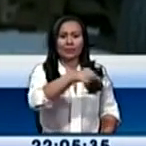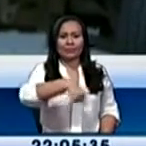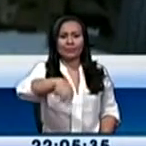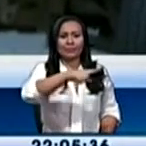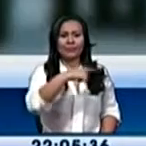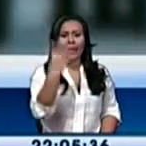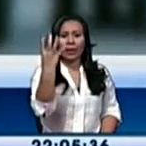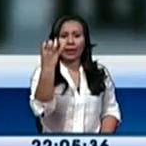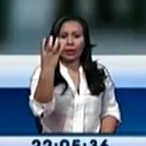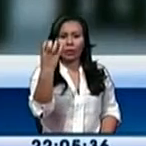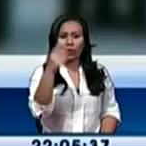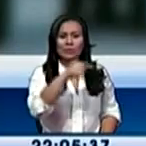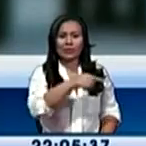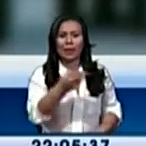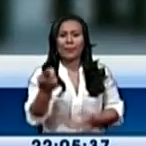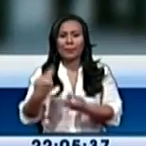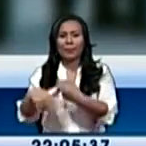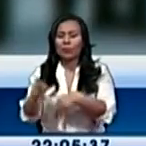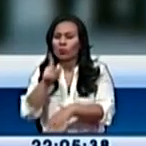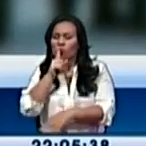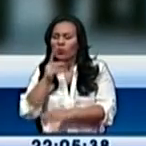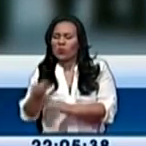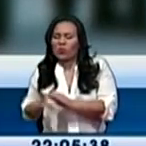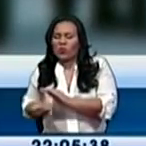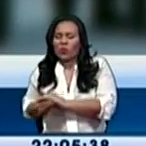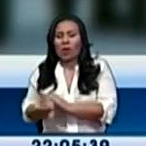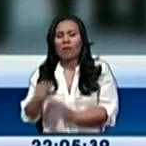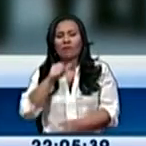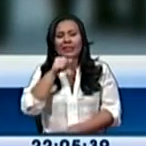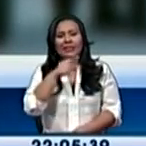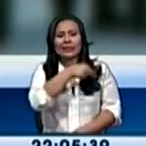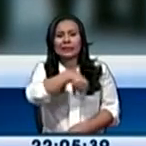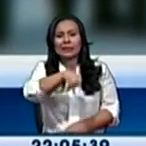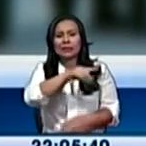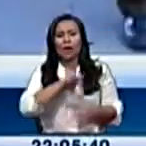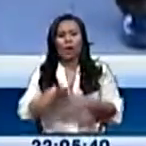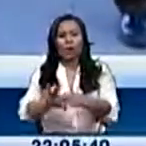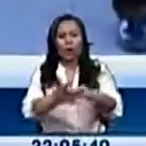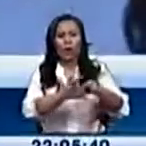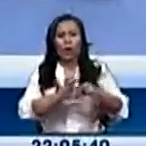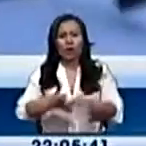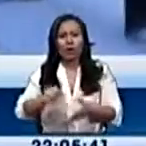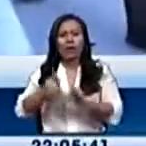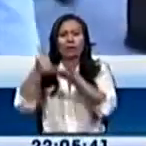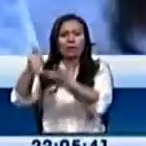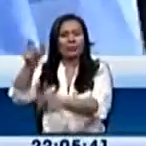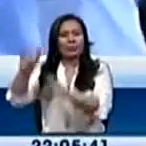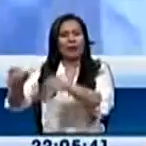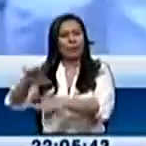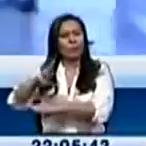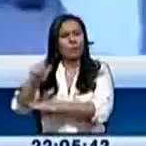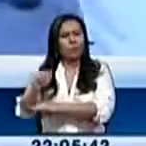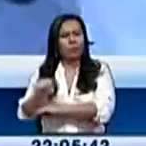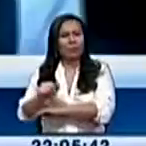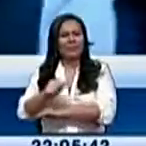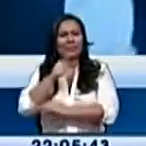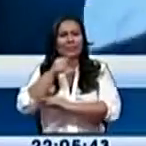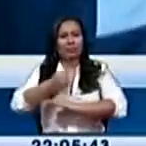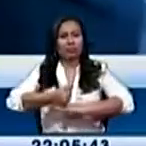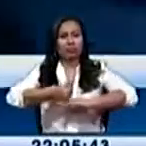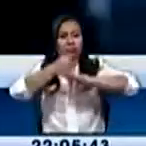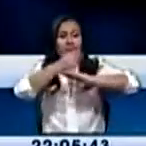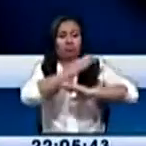al presunto delito de contrabando que supuestamente contaba con la colaboración de los uniformados en servicio activo entre ellos un teniente coronel